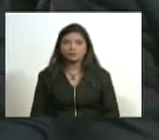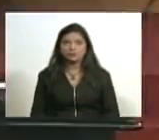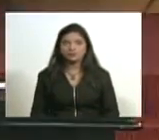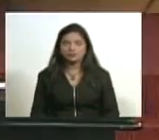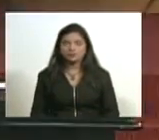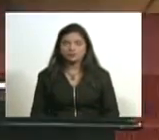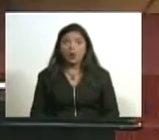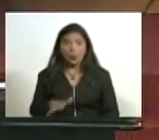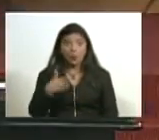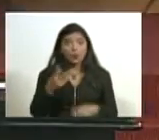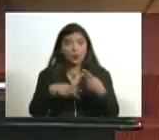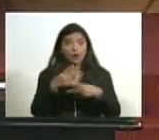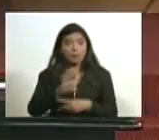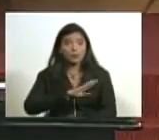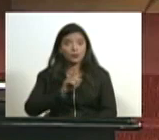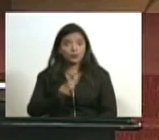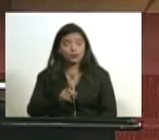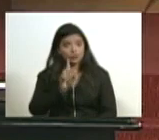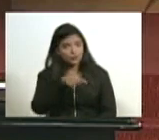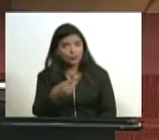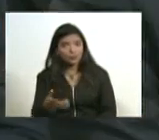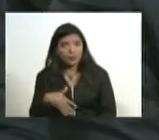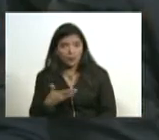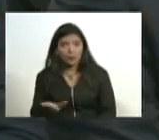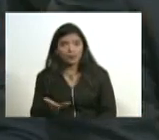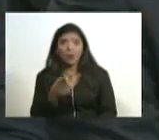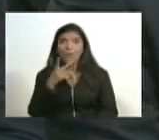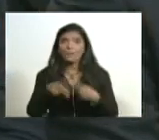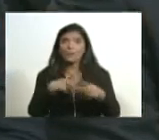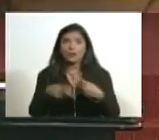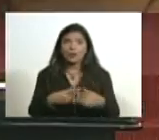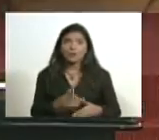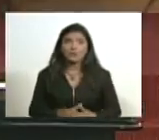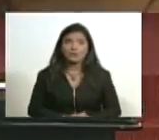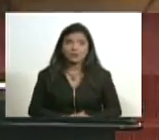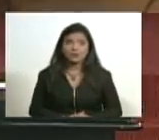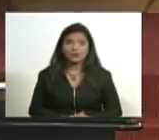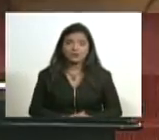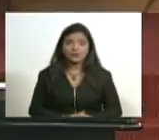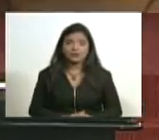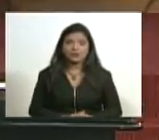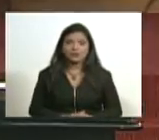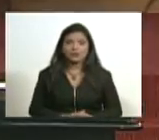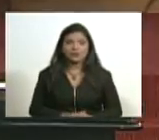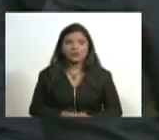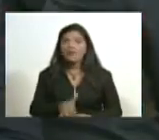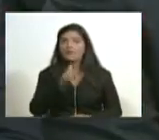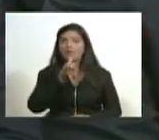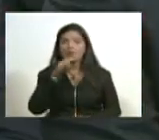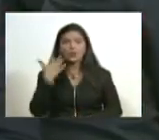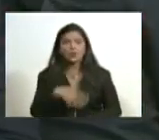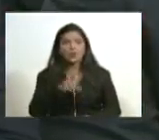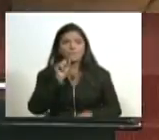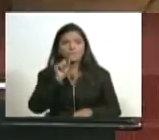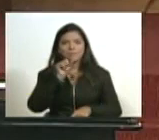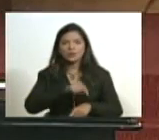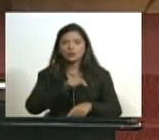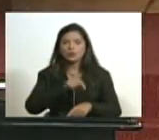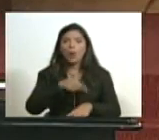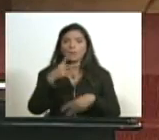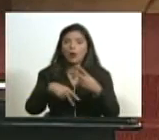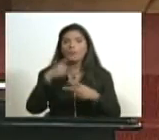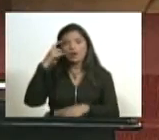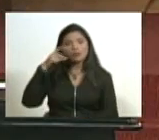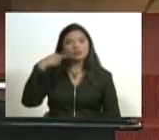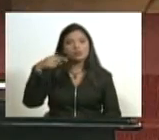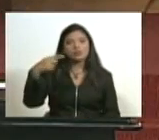puede ser un programa tuyo. Oye, Ernesto, el tubazo del minuto. Programa diario con el